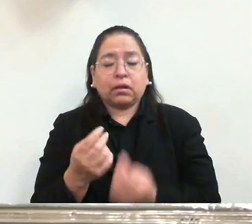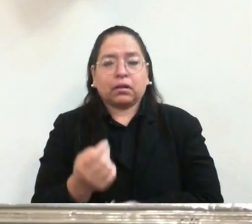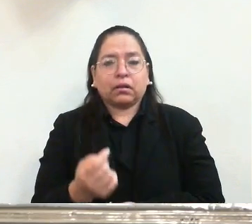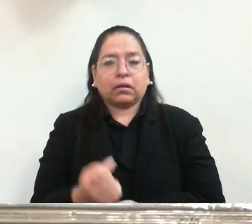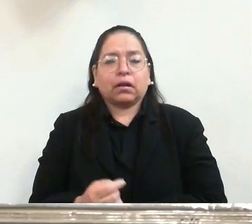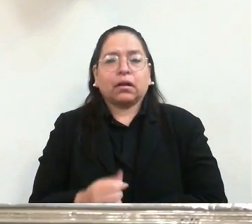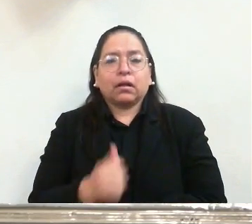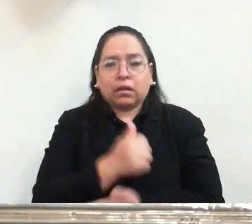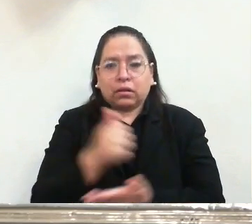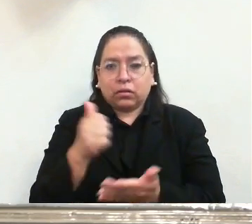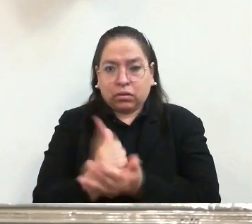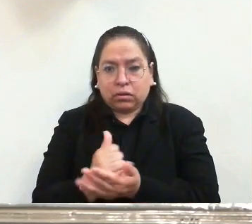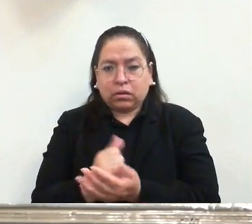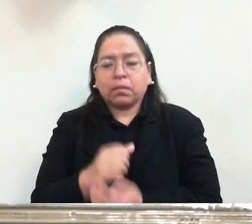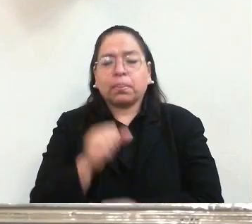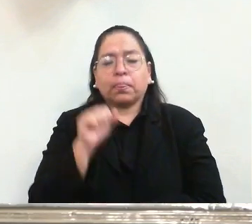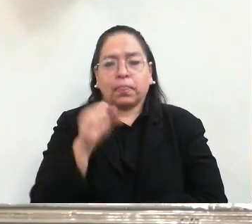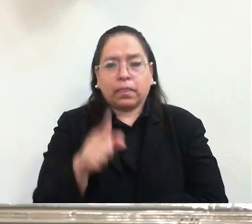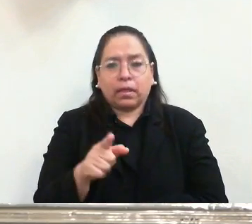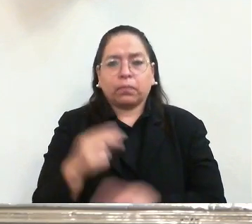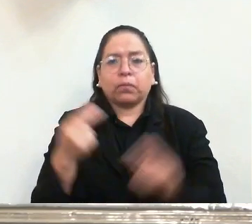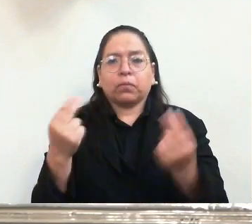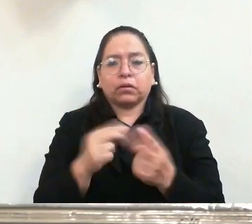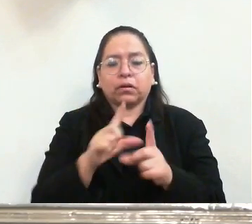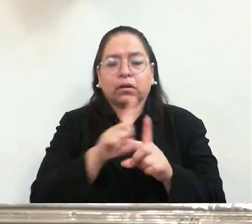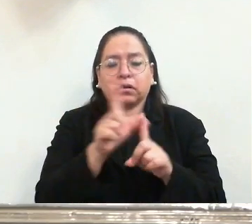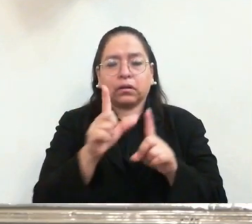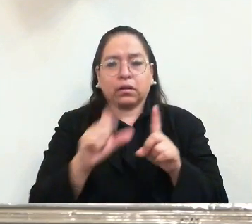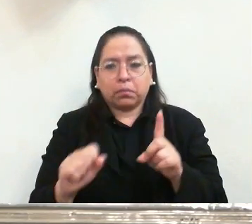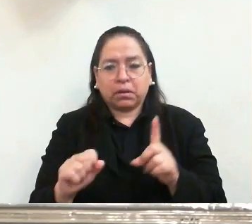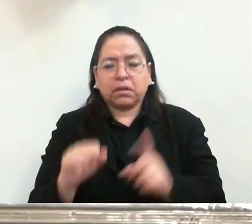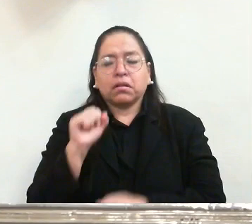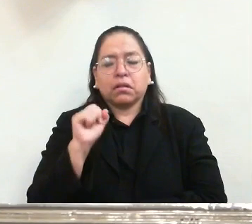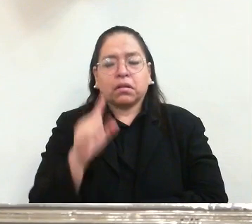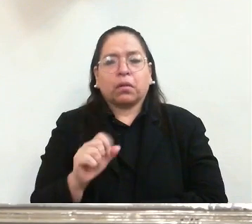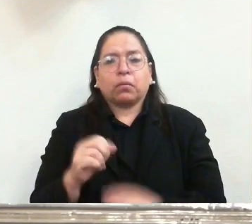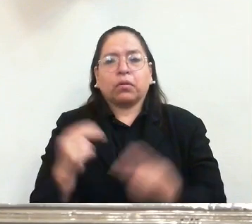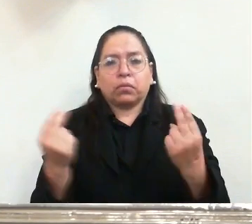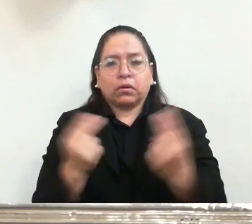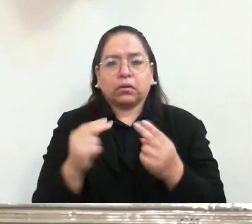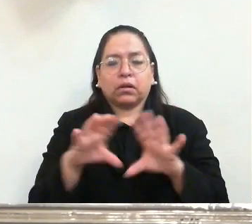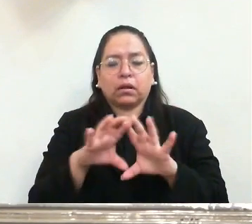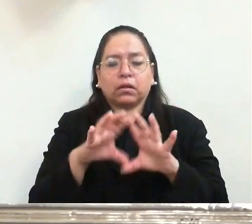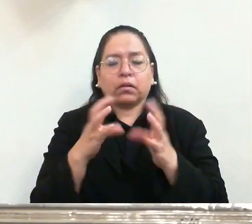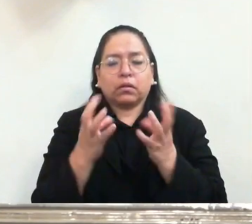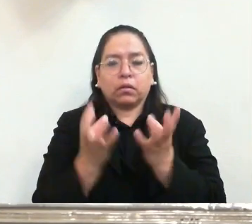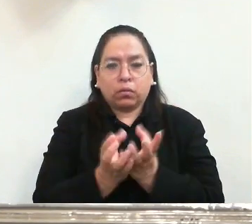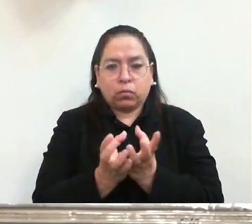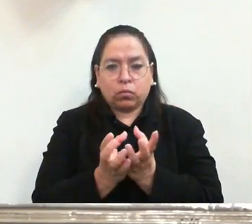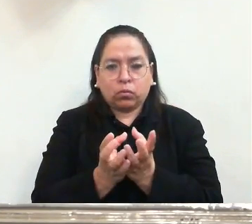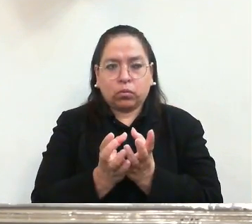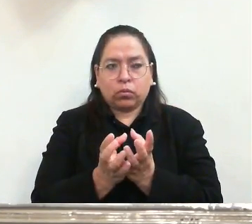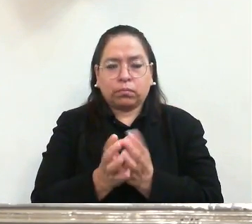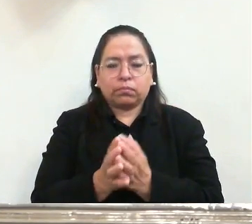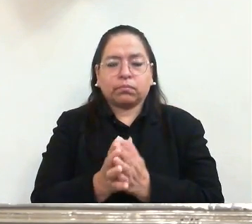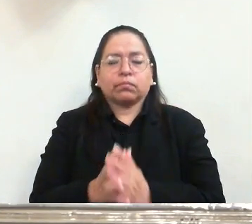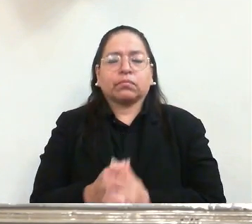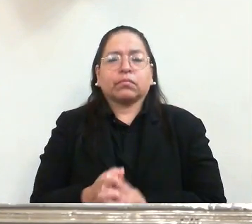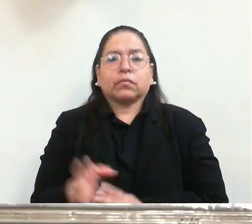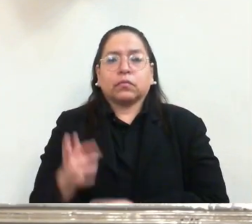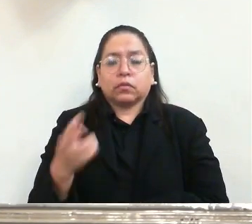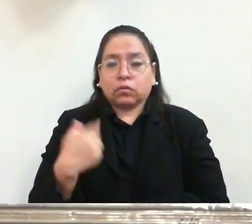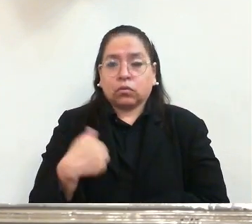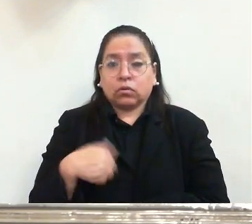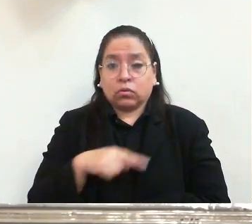de nuestro país y del mundo entero al mismo tiempo que pedimos al